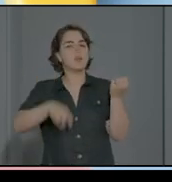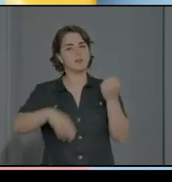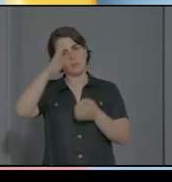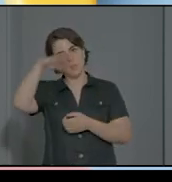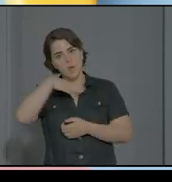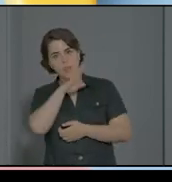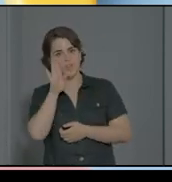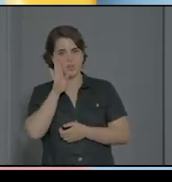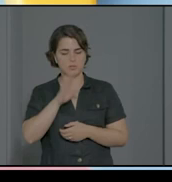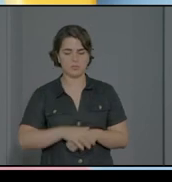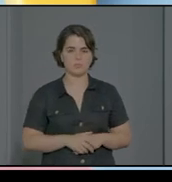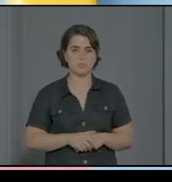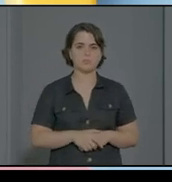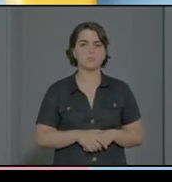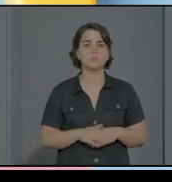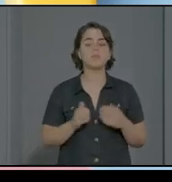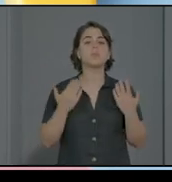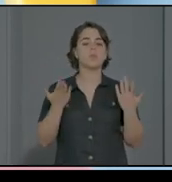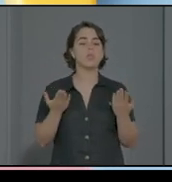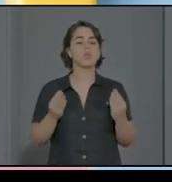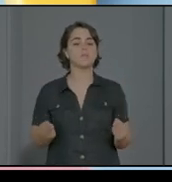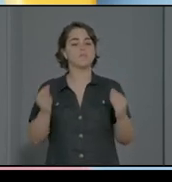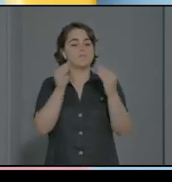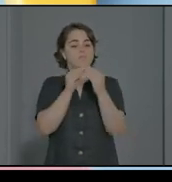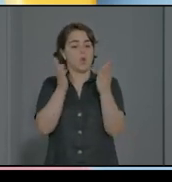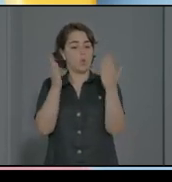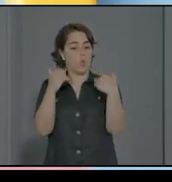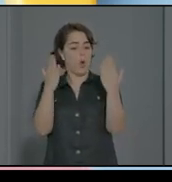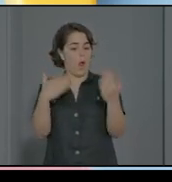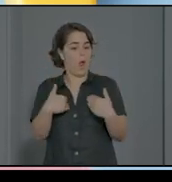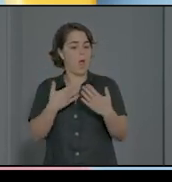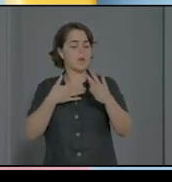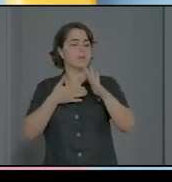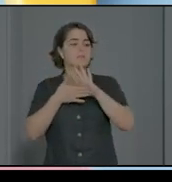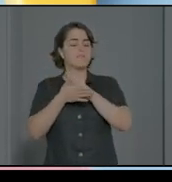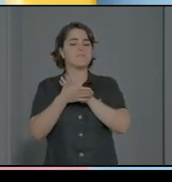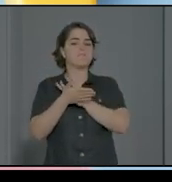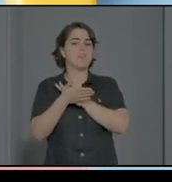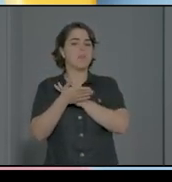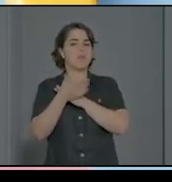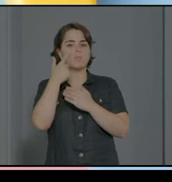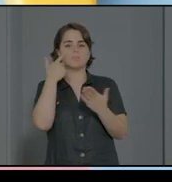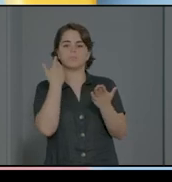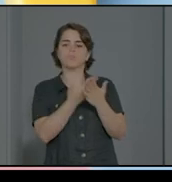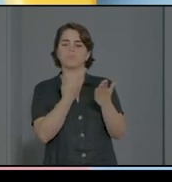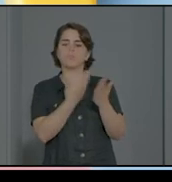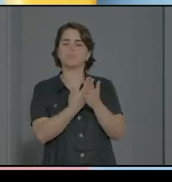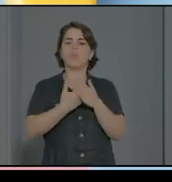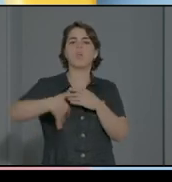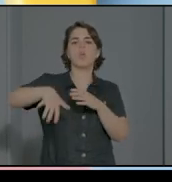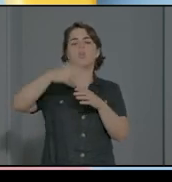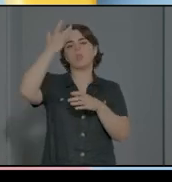Y esta falta de sincronización era especialmente evidente en una zona de la corteza